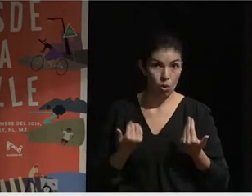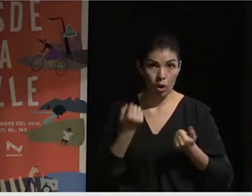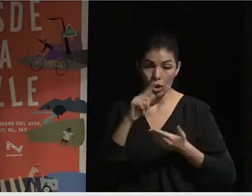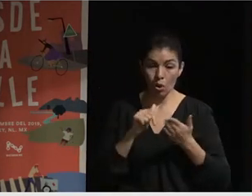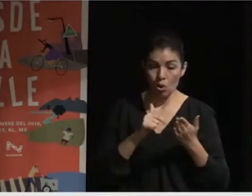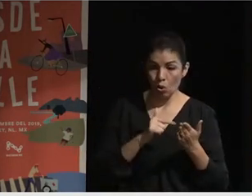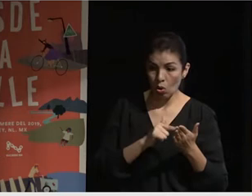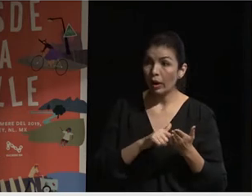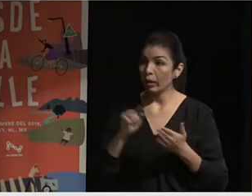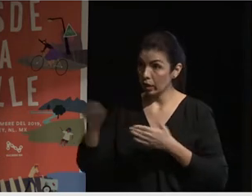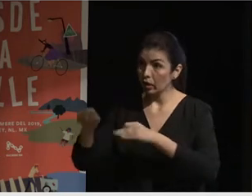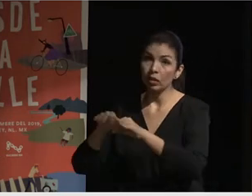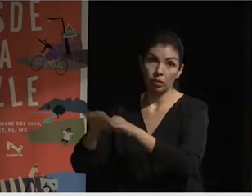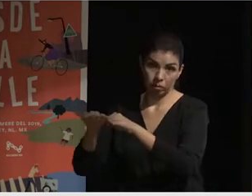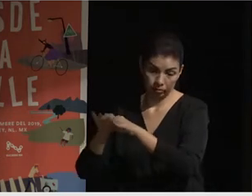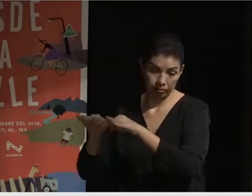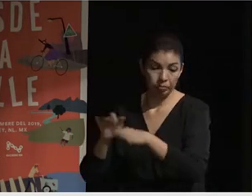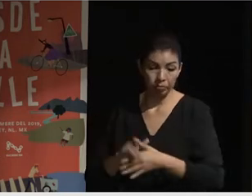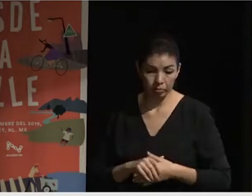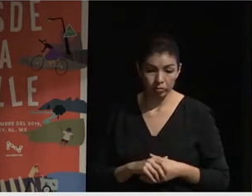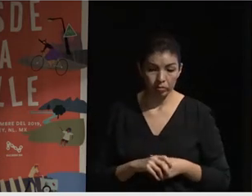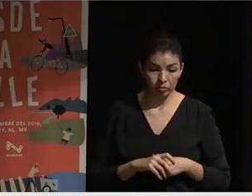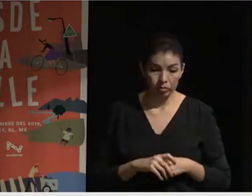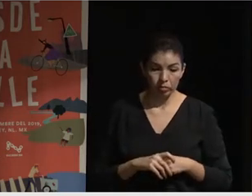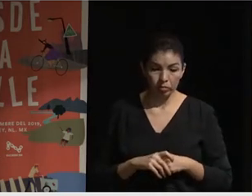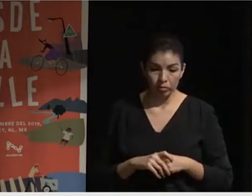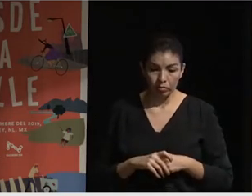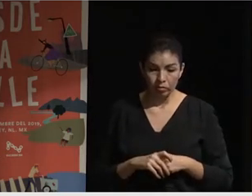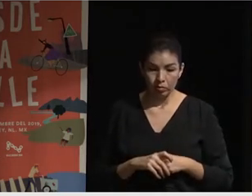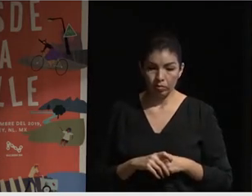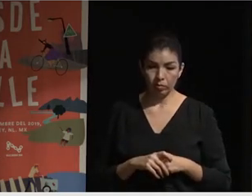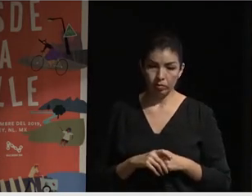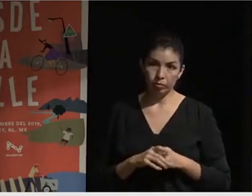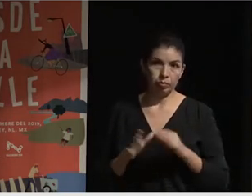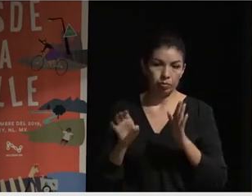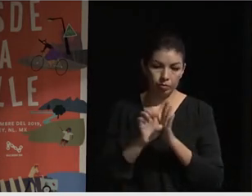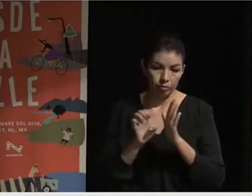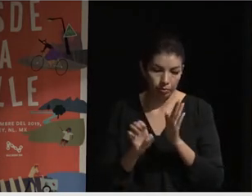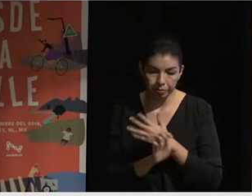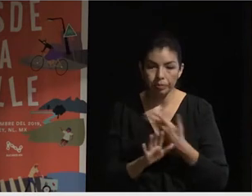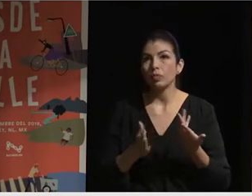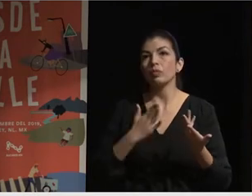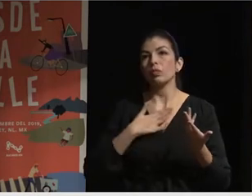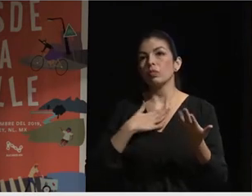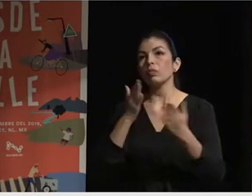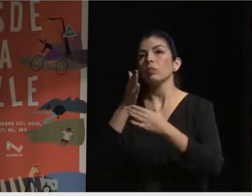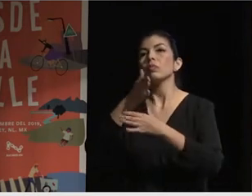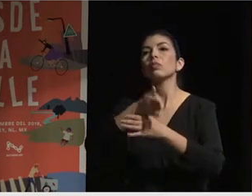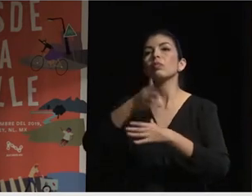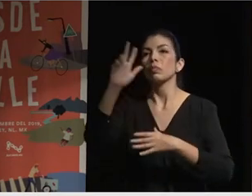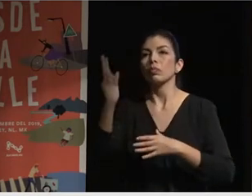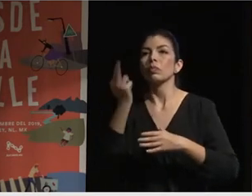El otro lado de la gentrificación, y creo que aquí vamos a estar abordando diferentes temas, ¿no? Cuando yo voy a una universidad o voy a